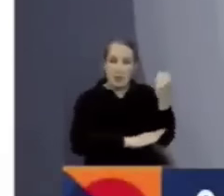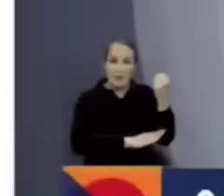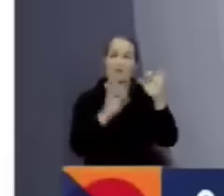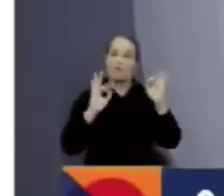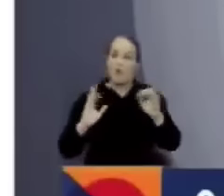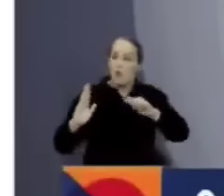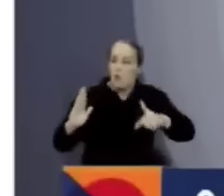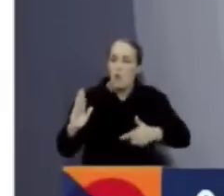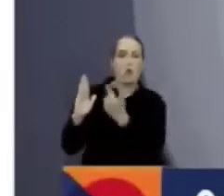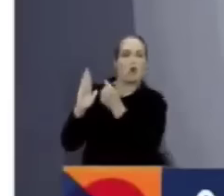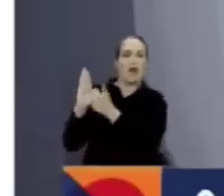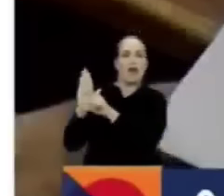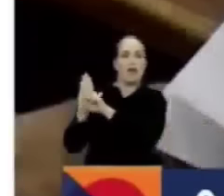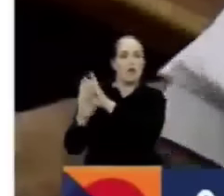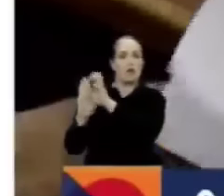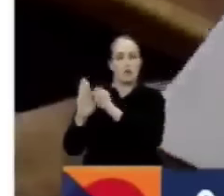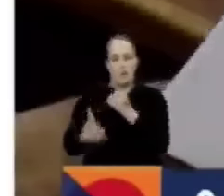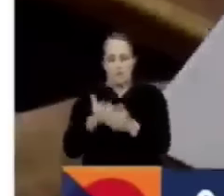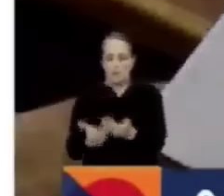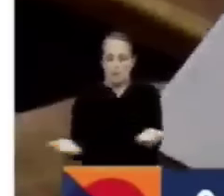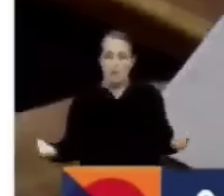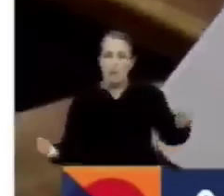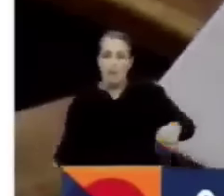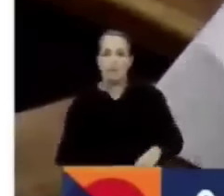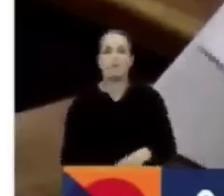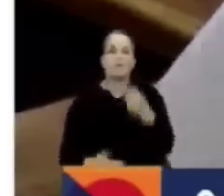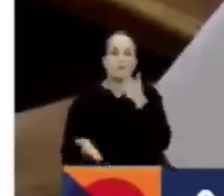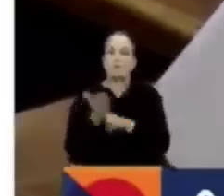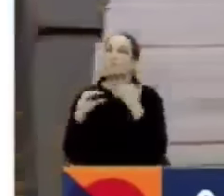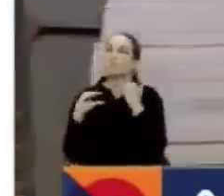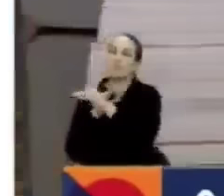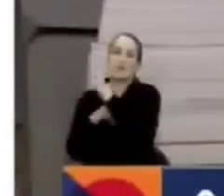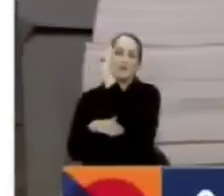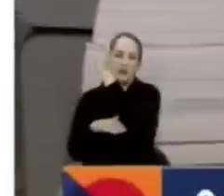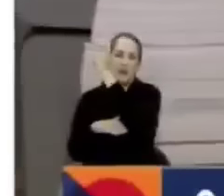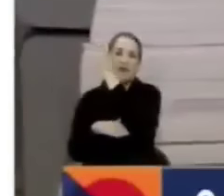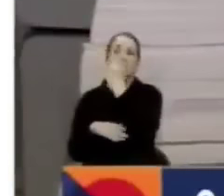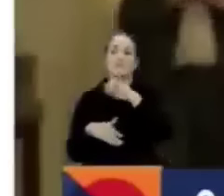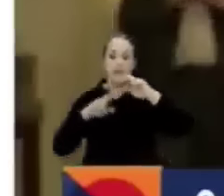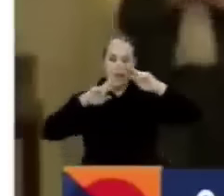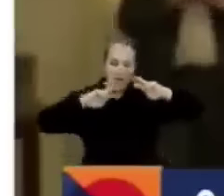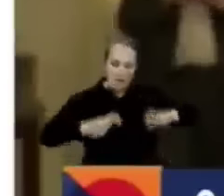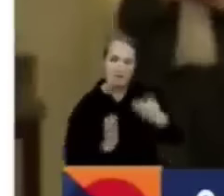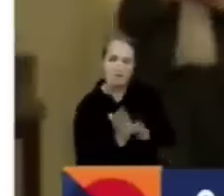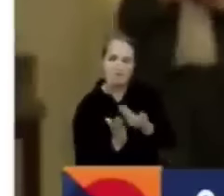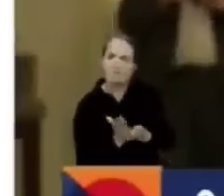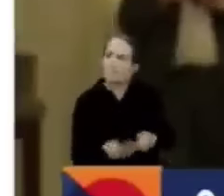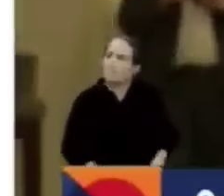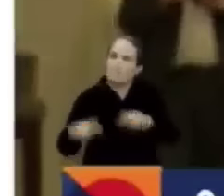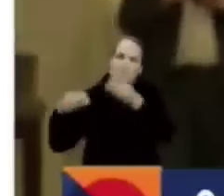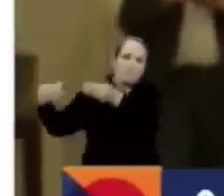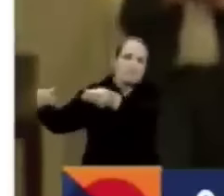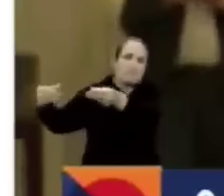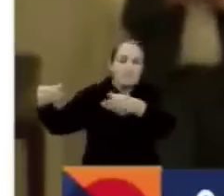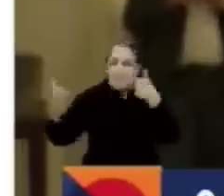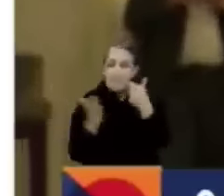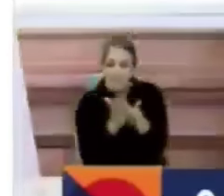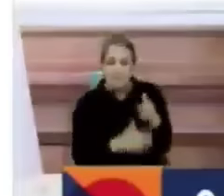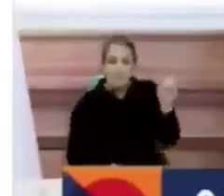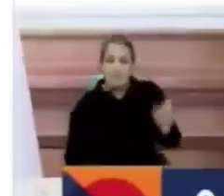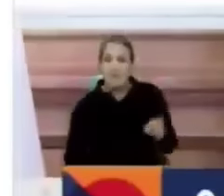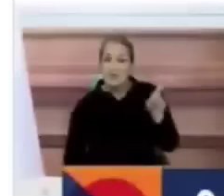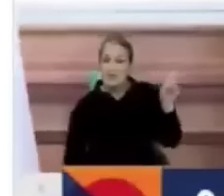burlándose completamente de la Ley 80. El documento dirigido a la Fiscalía deriva de una investigación de la congresista en la que quedaría en evidencia que en el periodo de